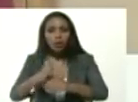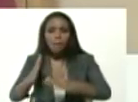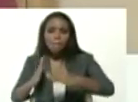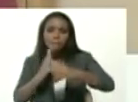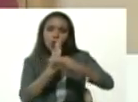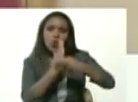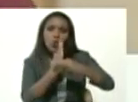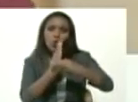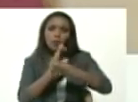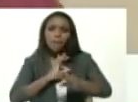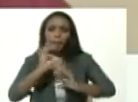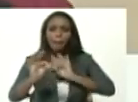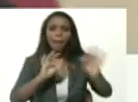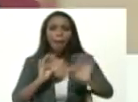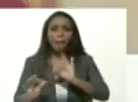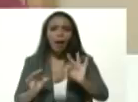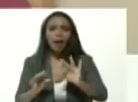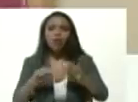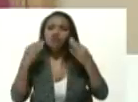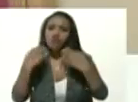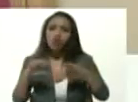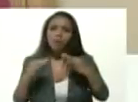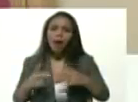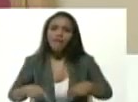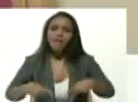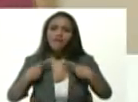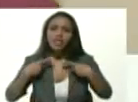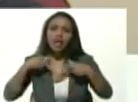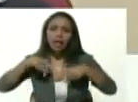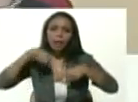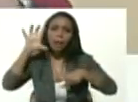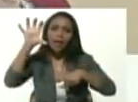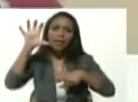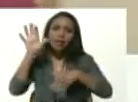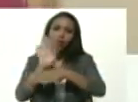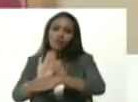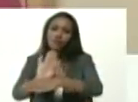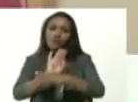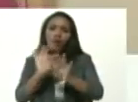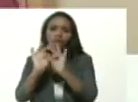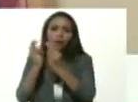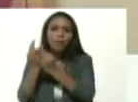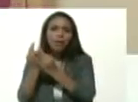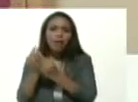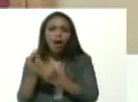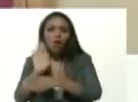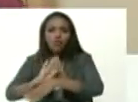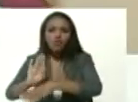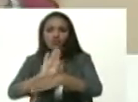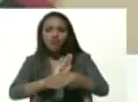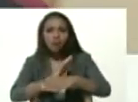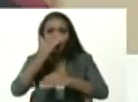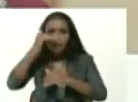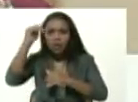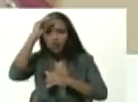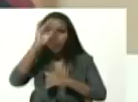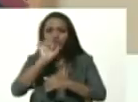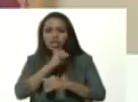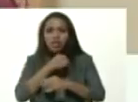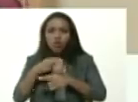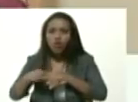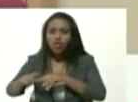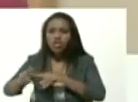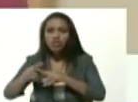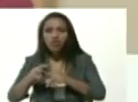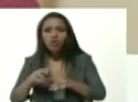cadenas de transmisión, normalizar la vida del país, cuidar a nuestra familia, cuidar a nuestros mayores, cuidar a nuestros niños,